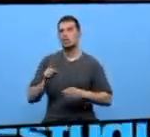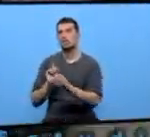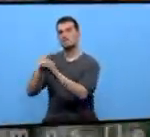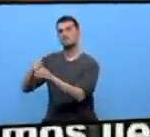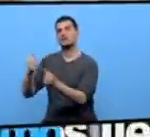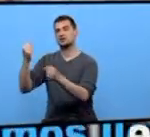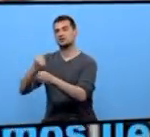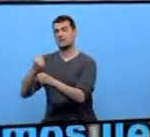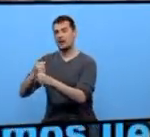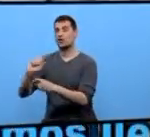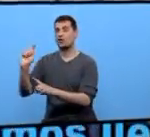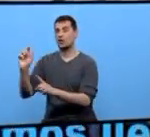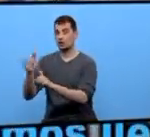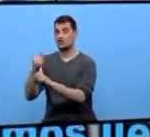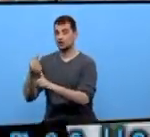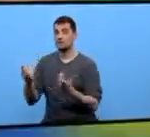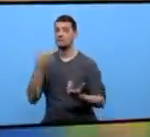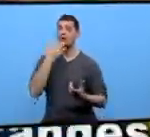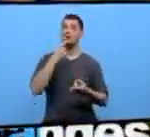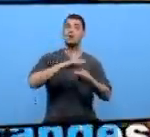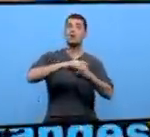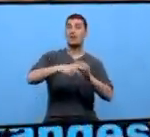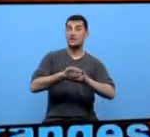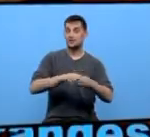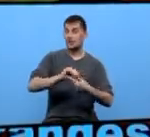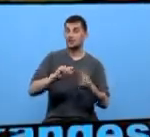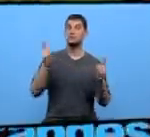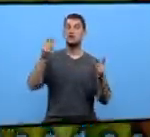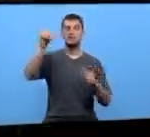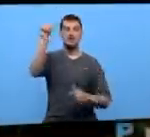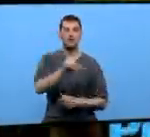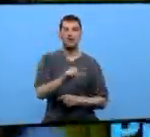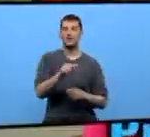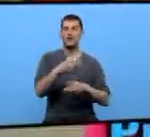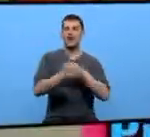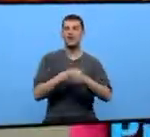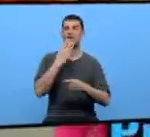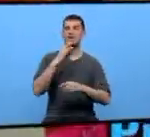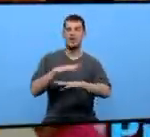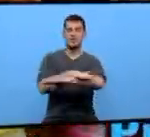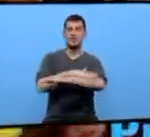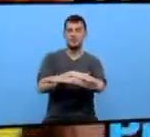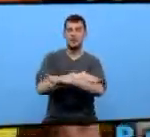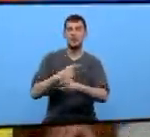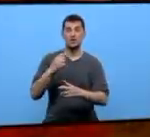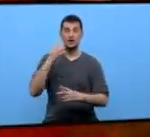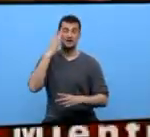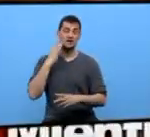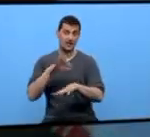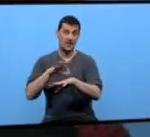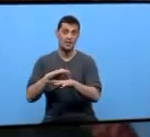Entre eles, por exemplo, a súa participación no videoclip Lávate as Mans, que foi empregado polo Ministerio de Sanidade e a OMS en campañas